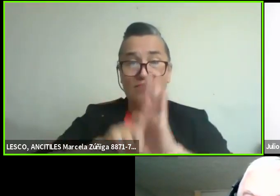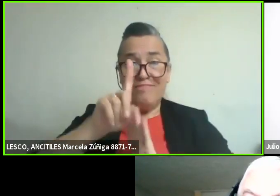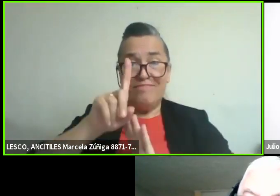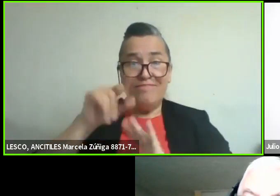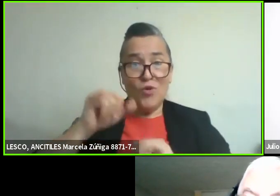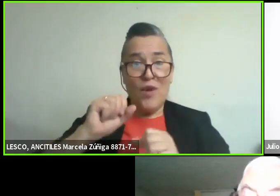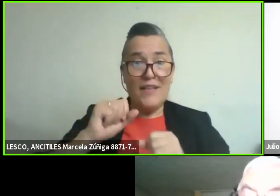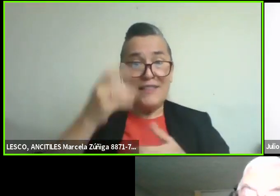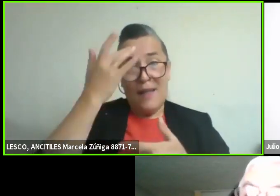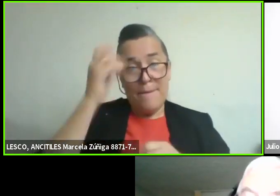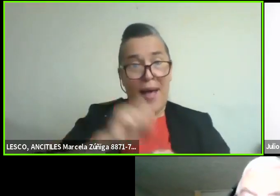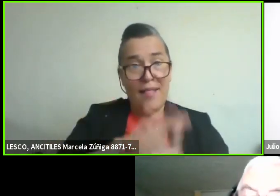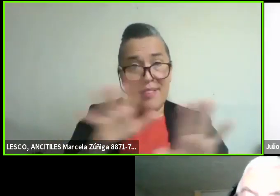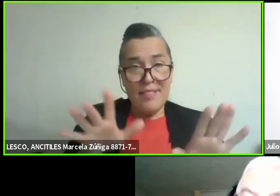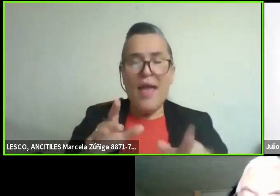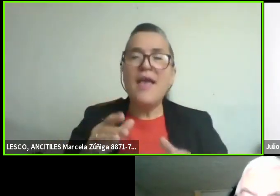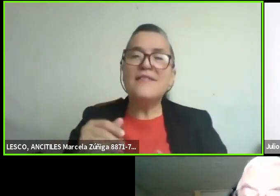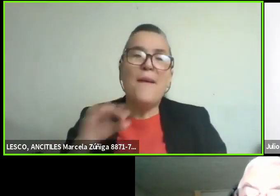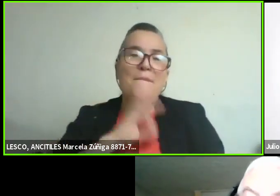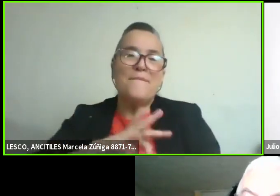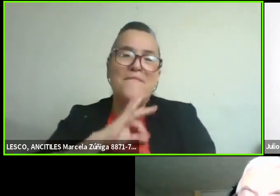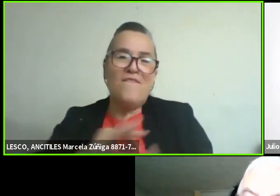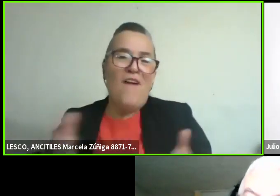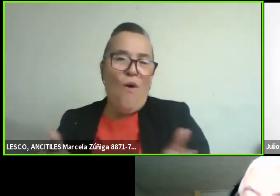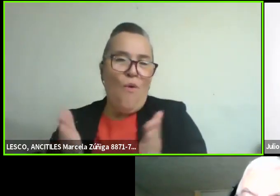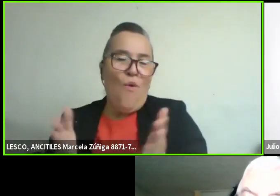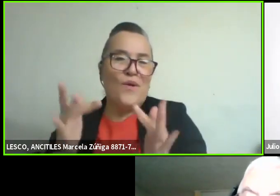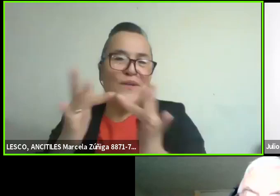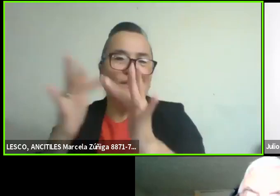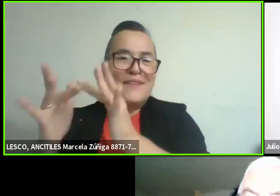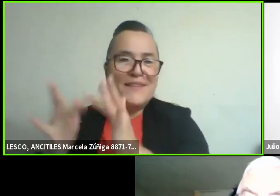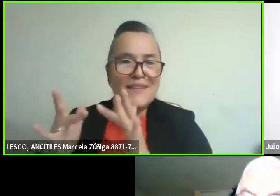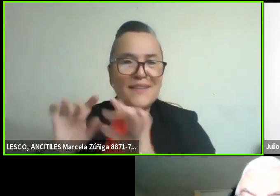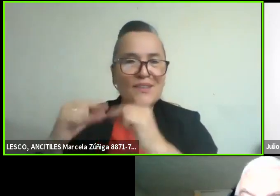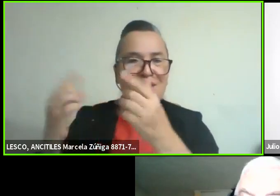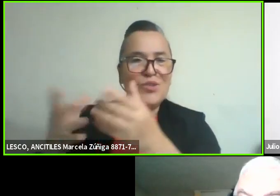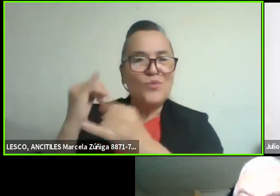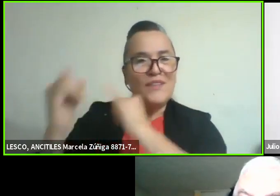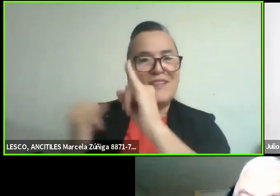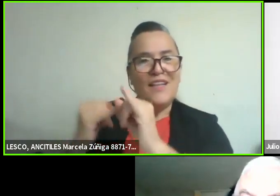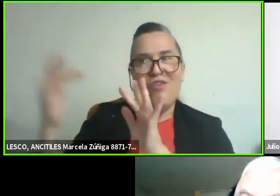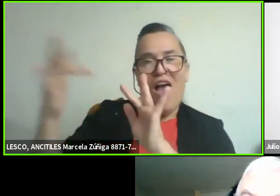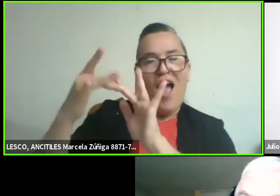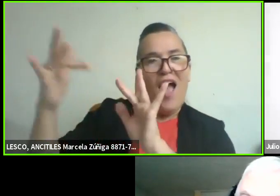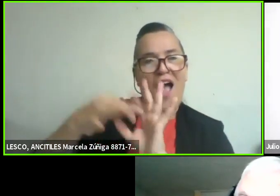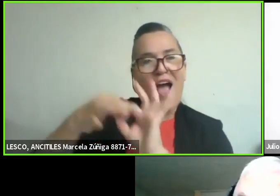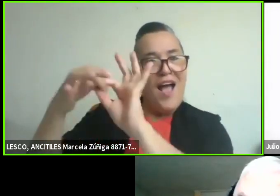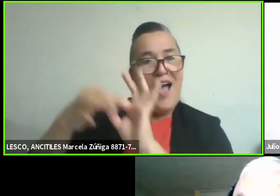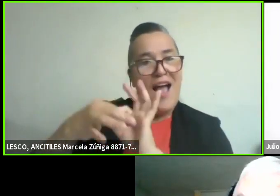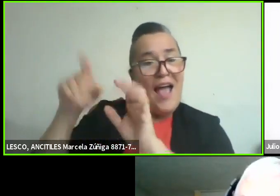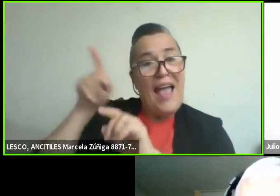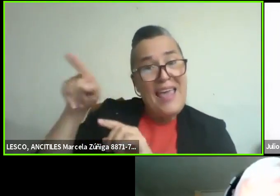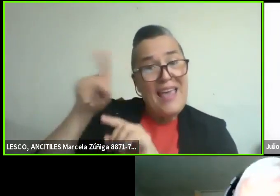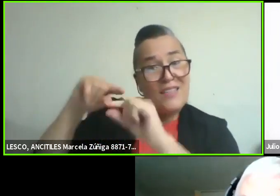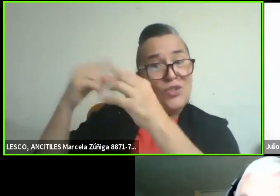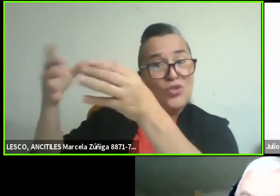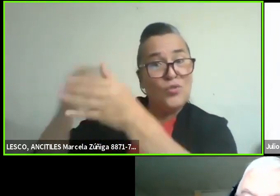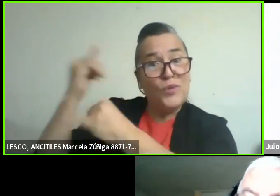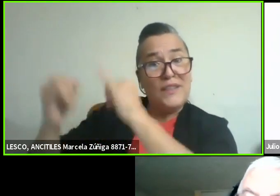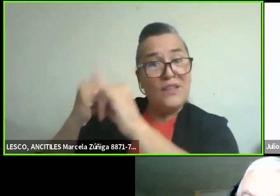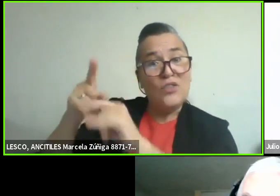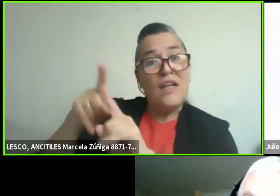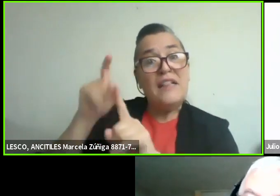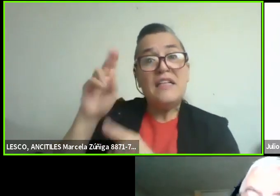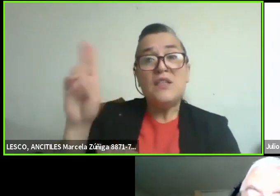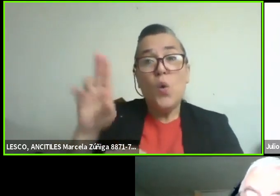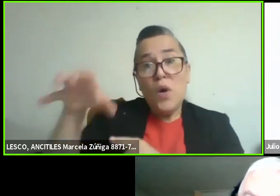esta pandemia que favorece muchísimo ese ese contacto con colectivos internacionales de manera que esos colectivos pueden ser desde una unidad académica